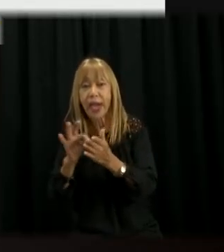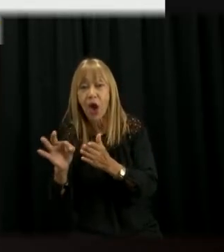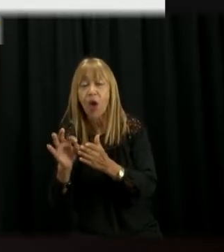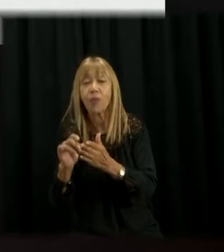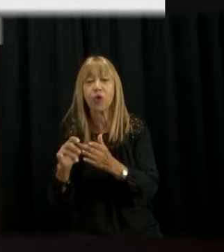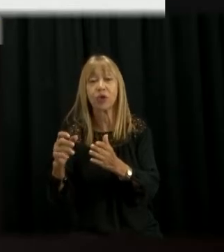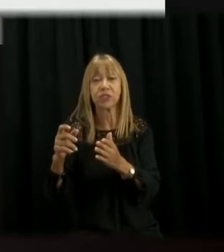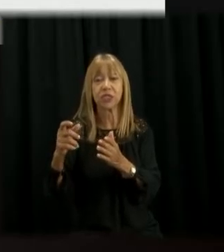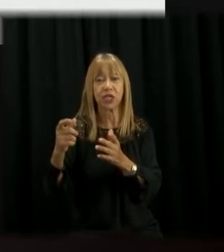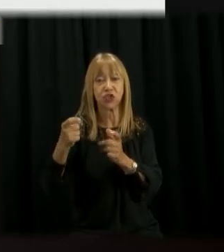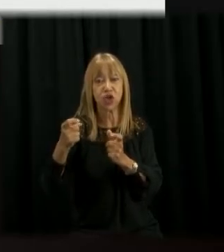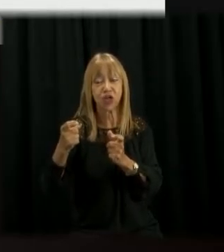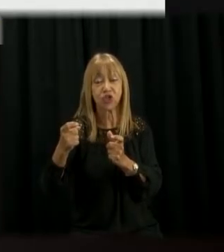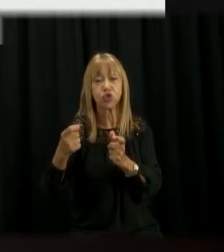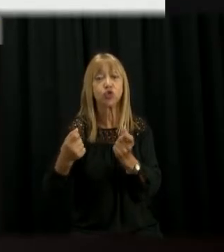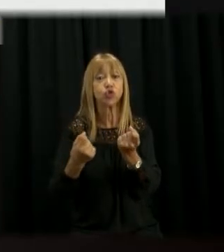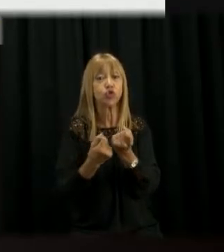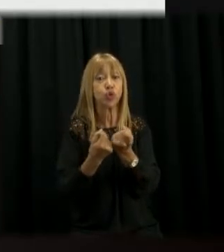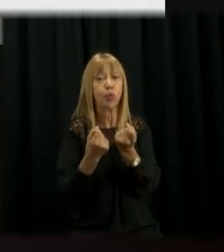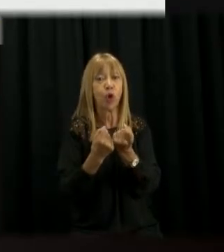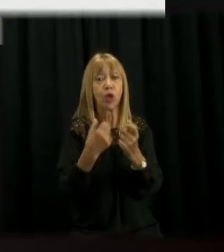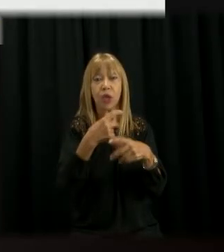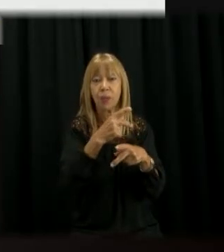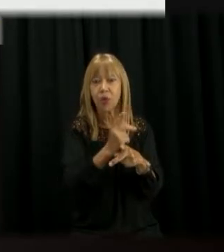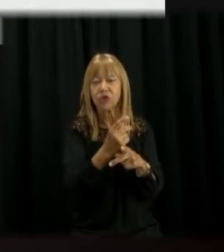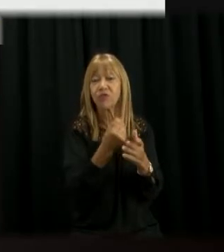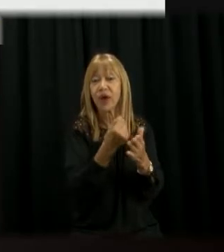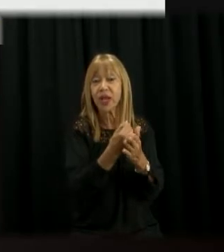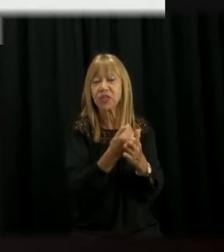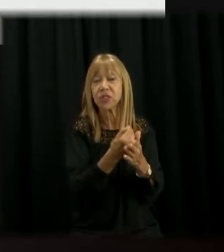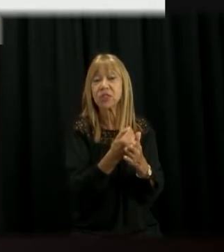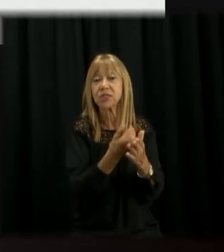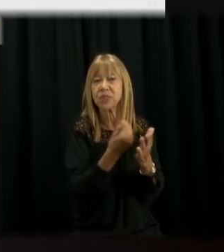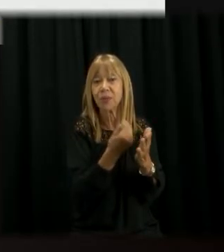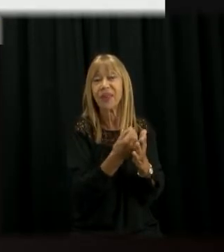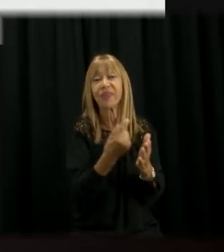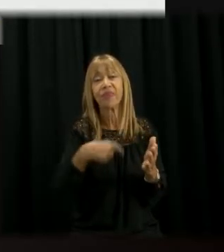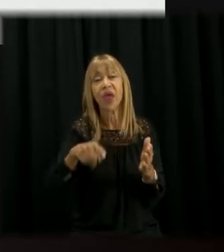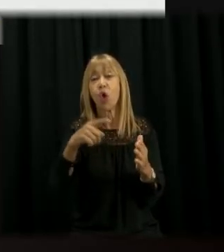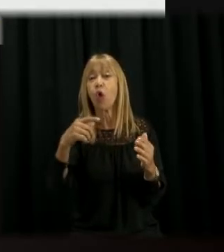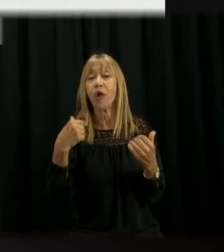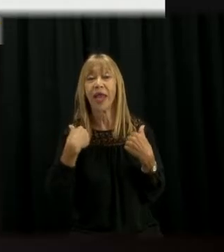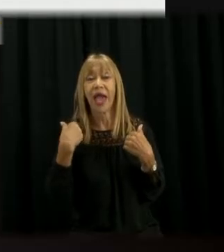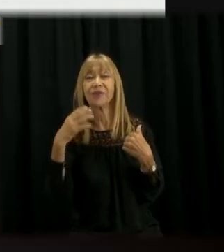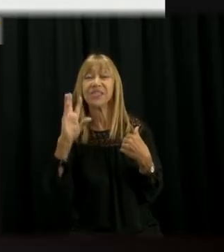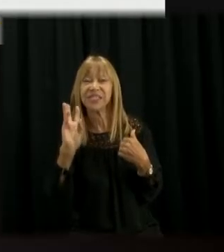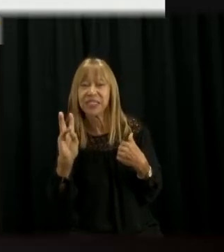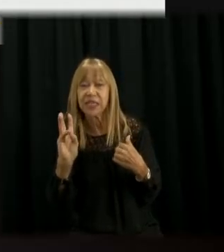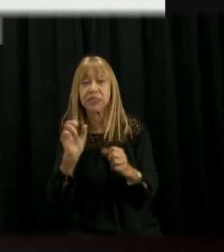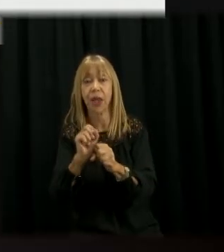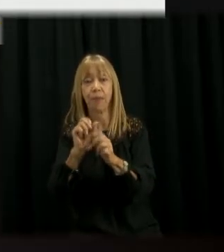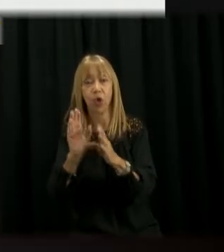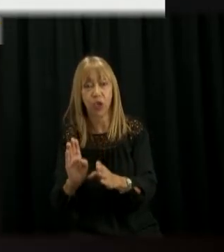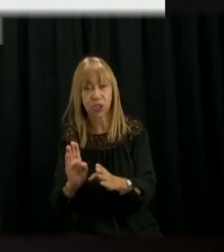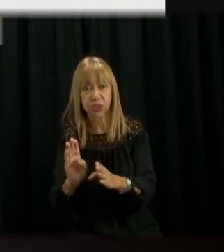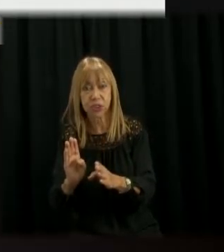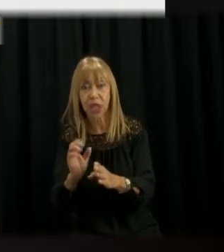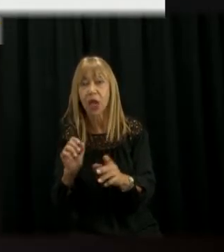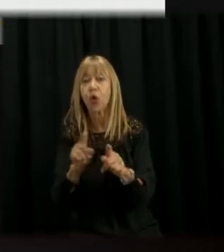la oficina, que el negociado que está a cargo de estos estados financieros, solamente